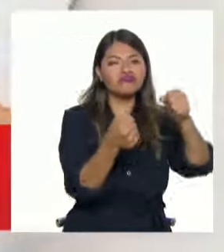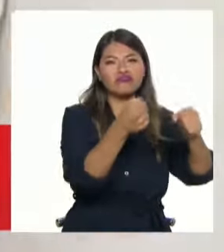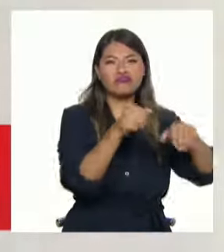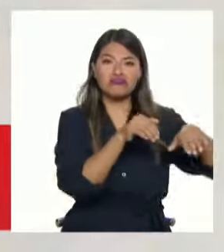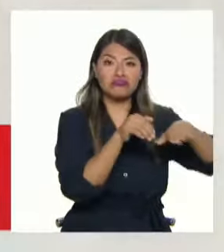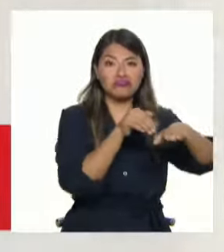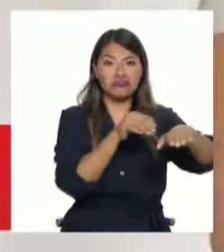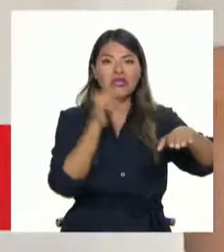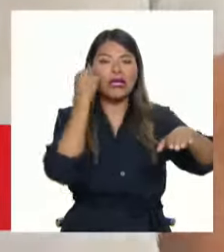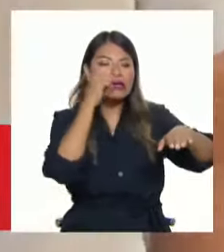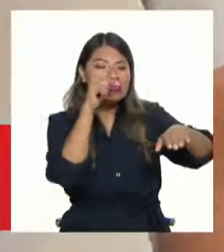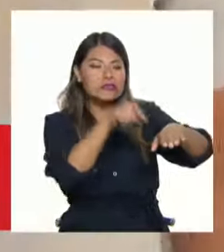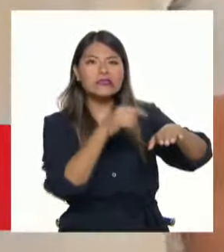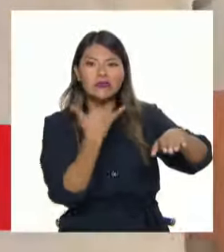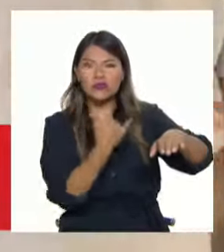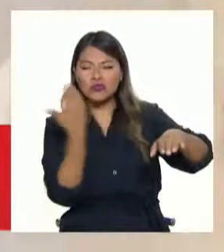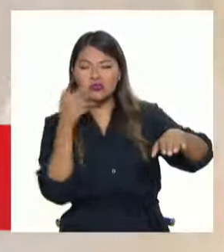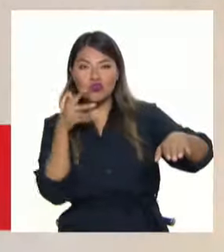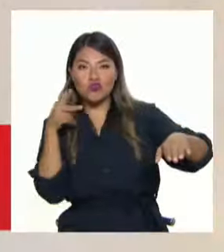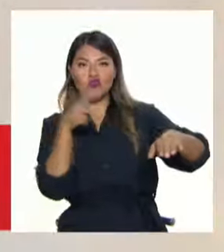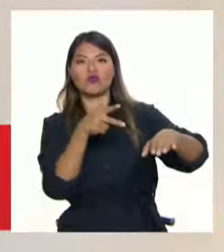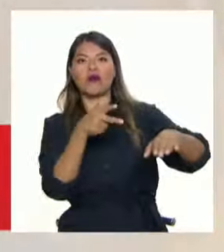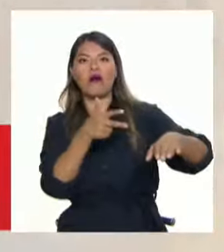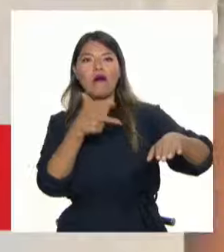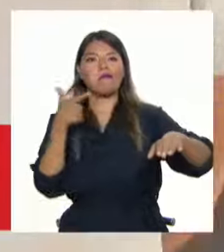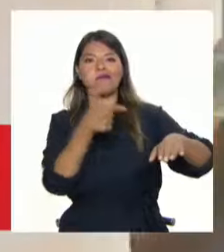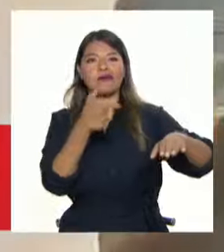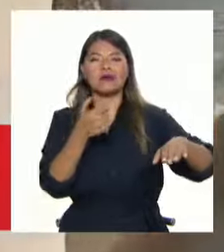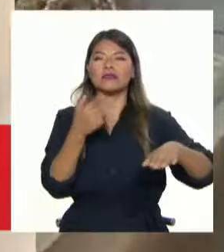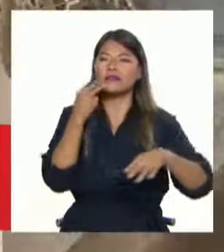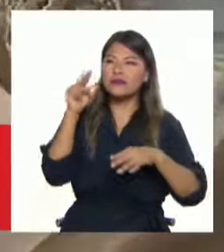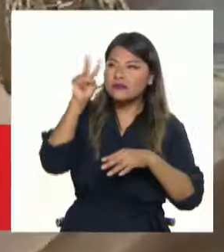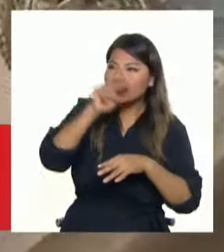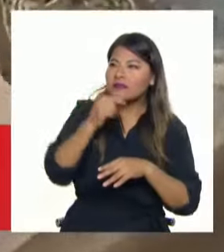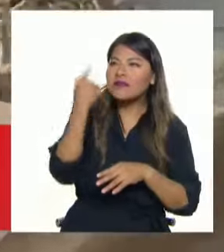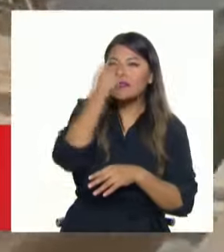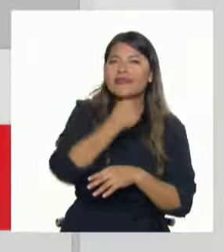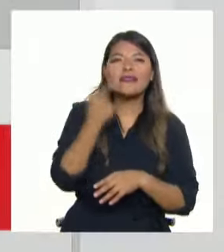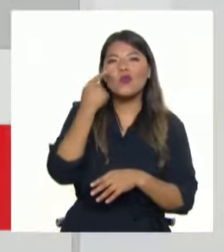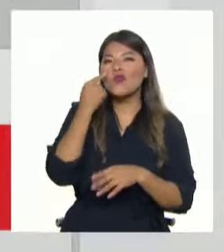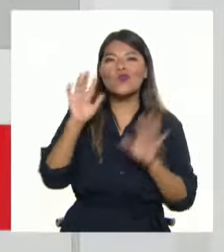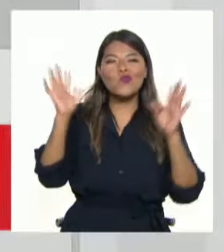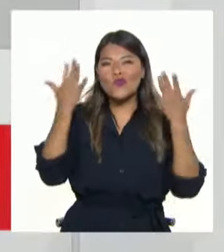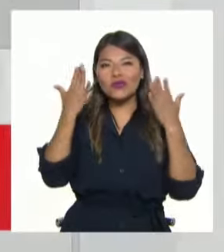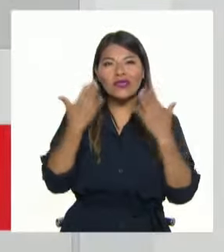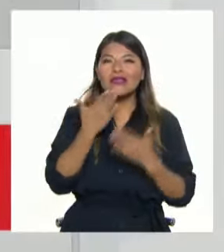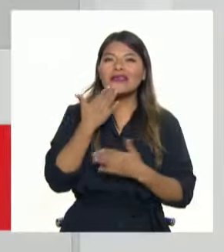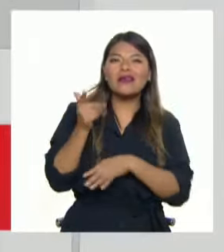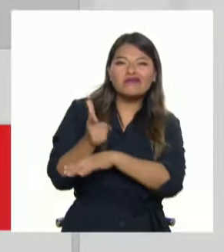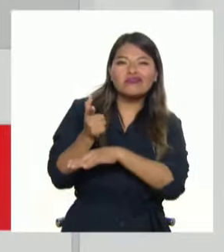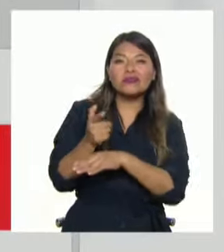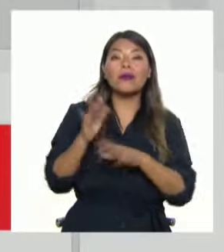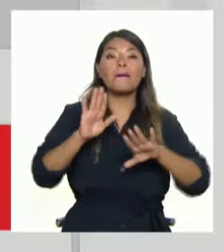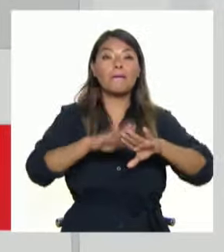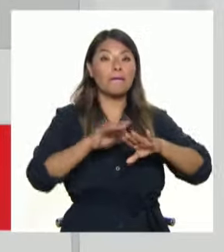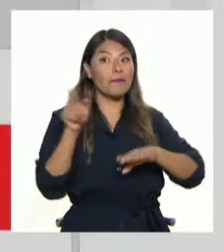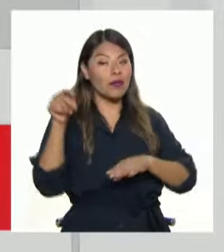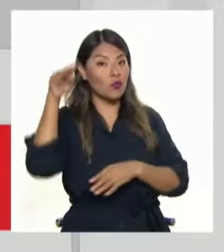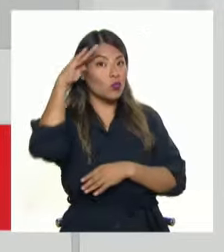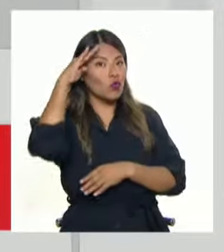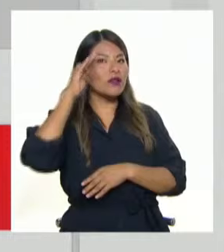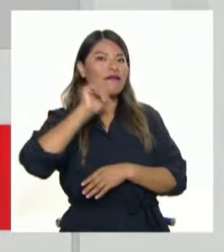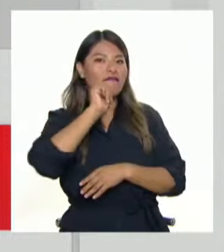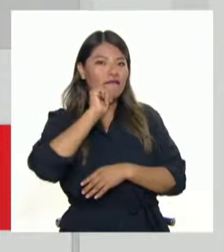que fue un ataque, que él no llega a observar quiénes han sido, pero por parte de las investigaciones policiales se va a